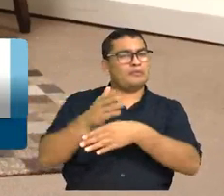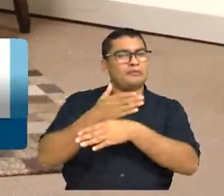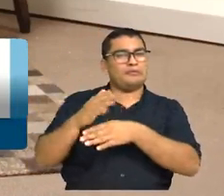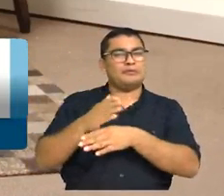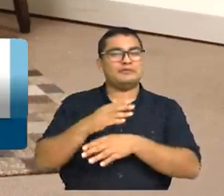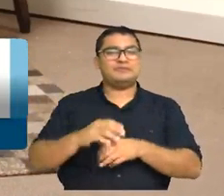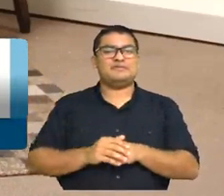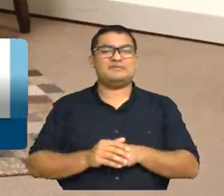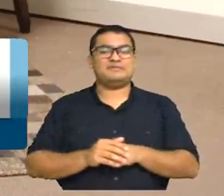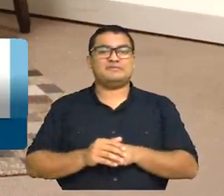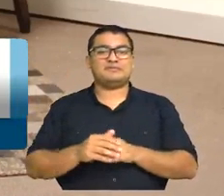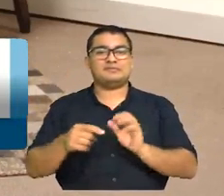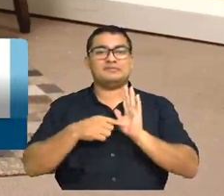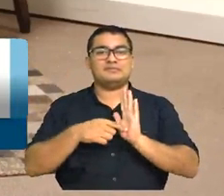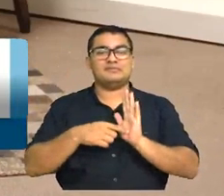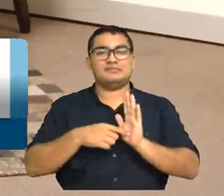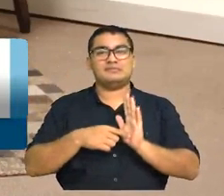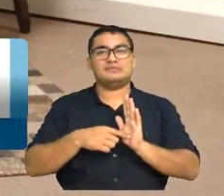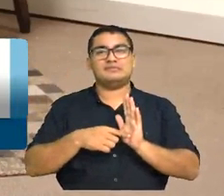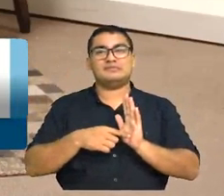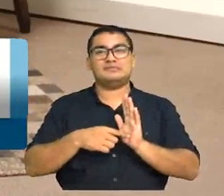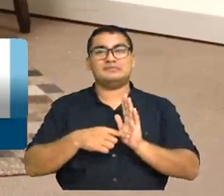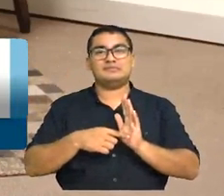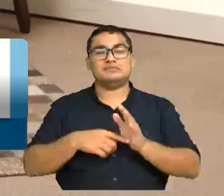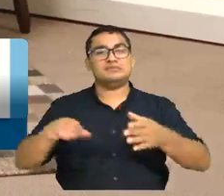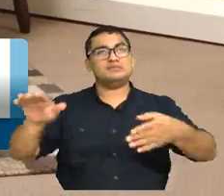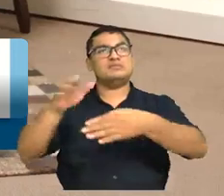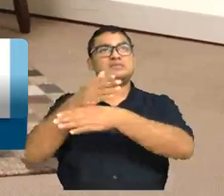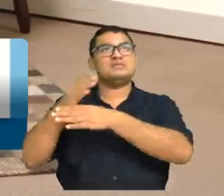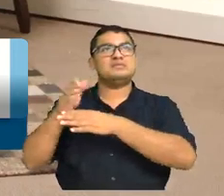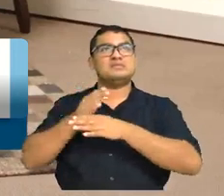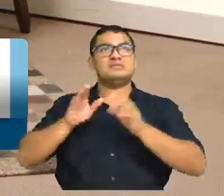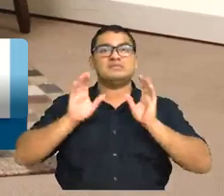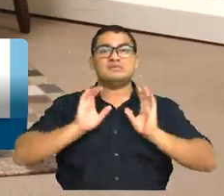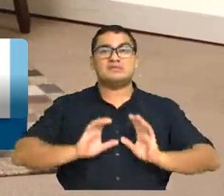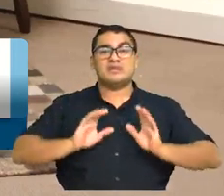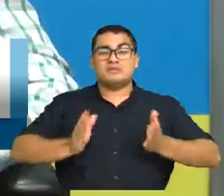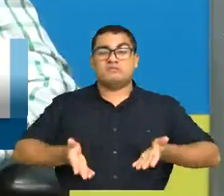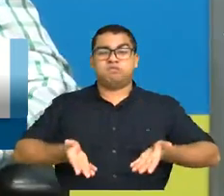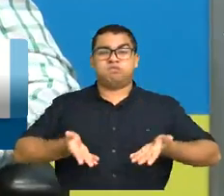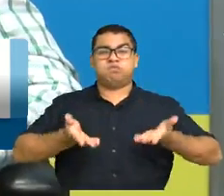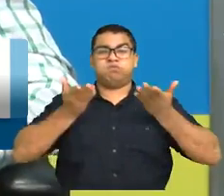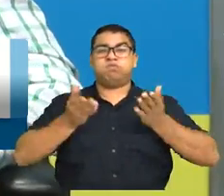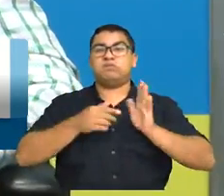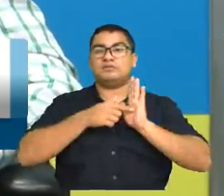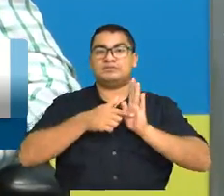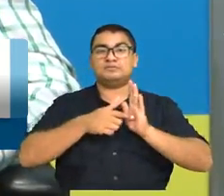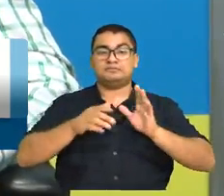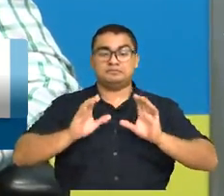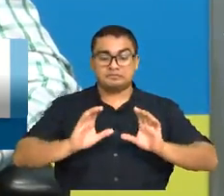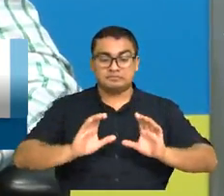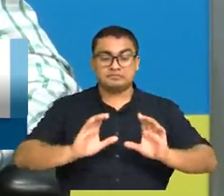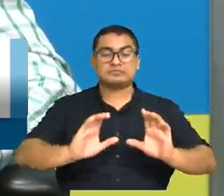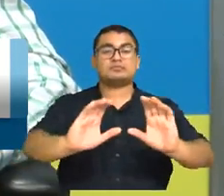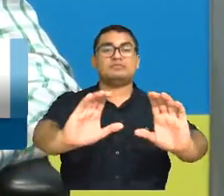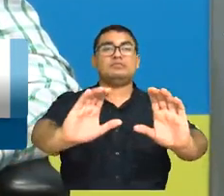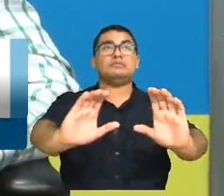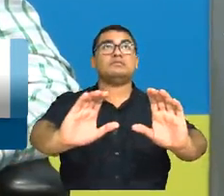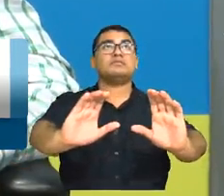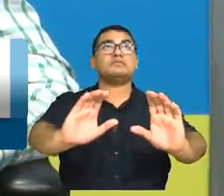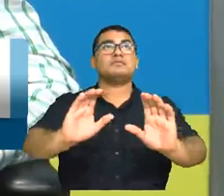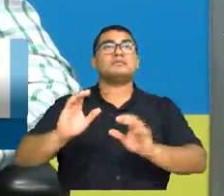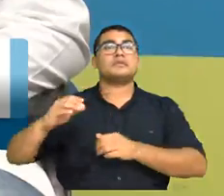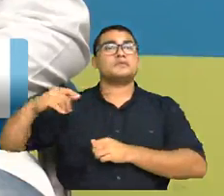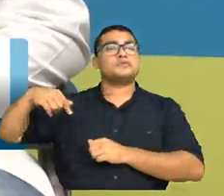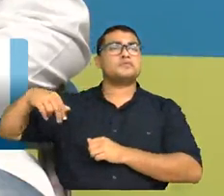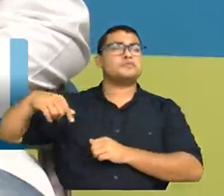estaba explicando también que ayudan a aumentar la temperatura térmica. Por ejemplo, en la calle, uno va caminando